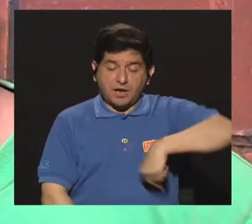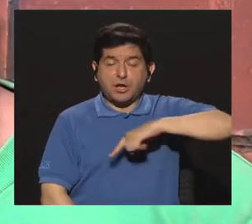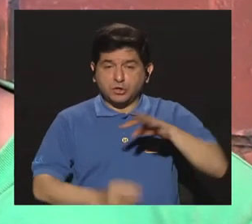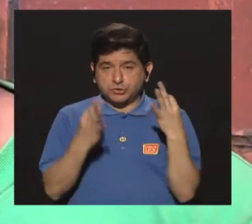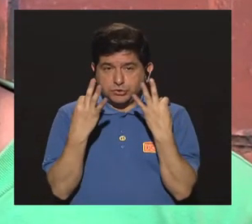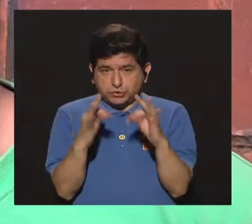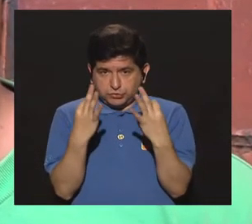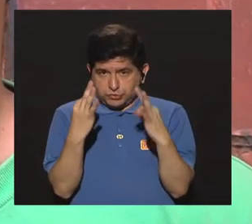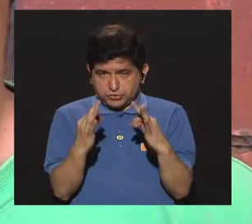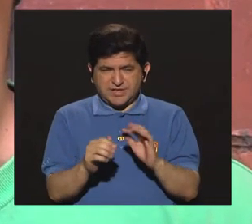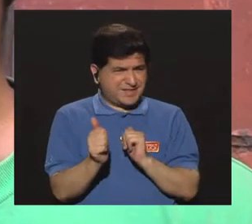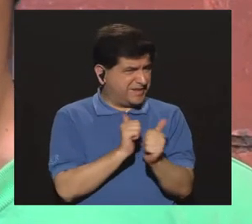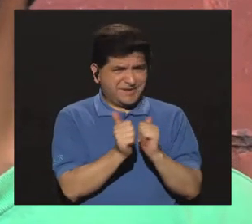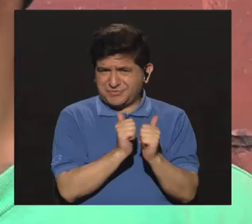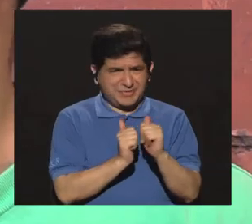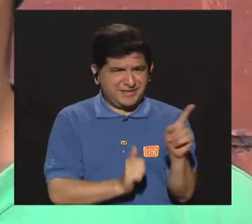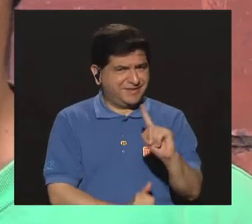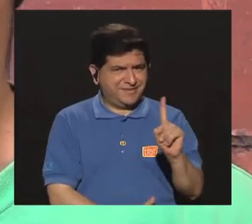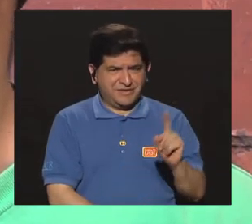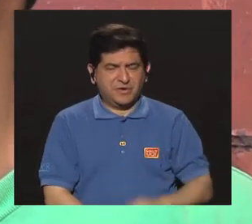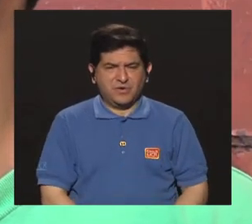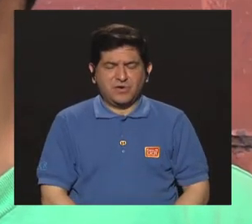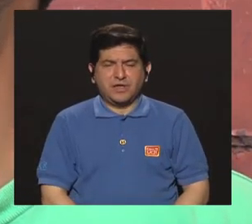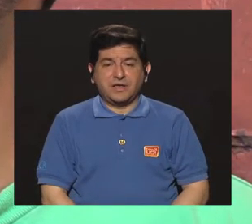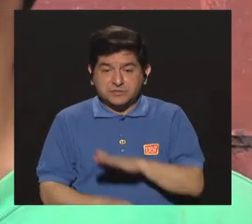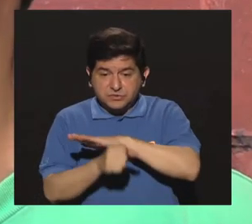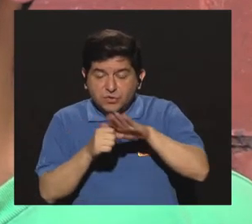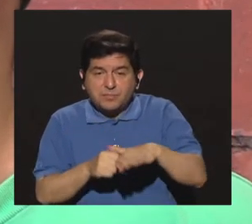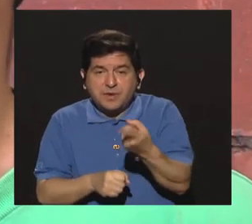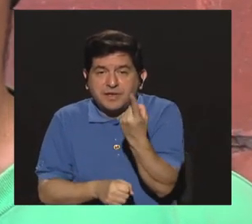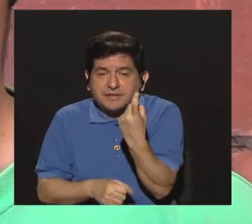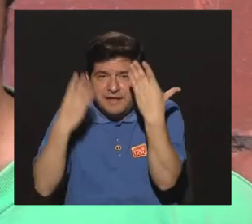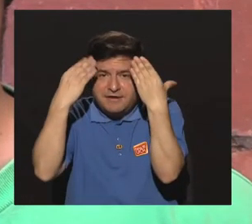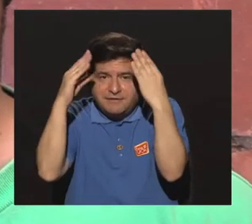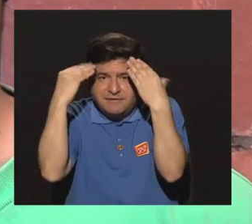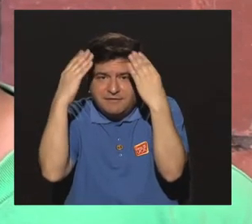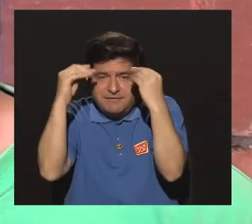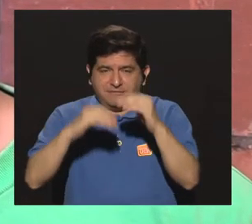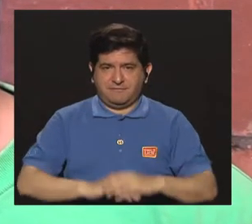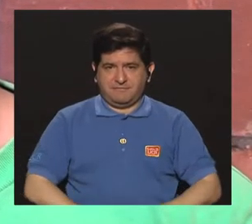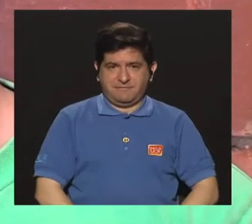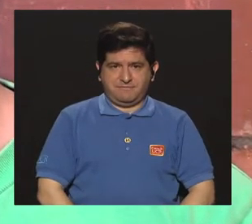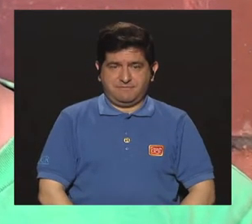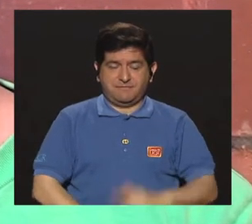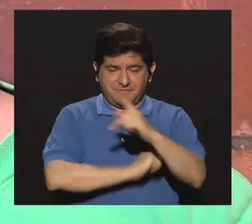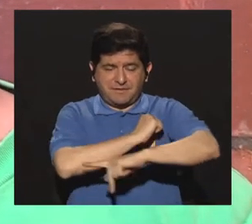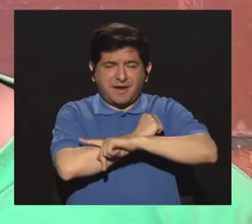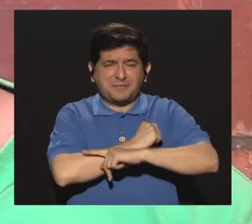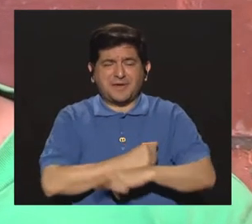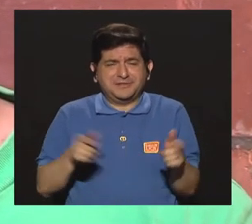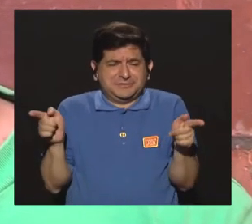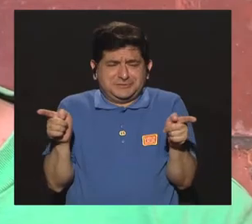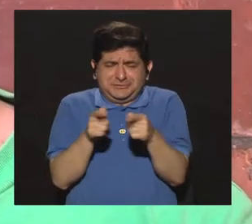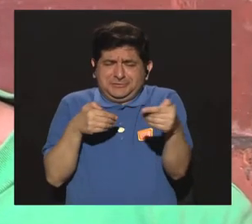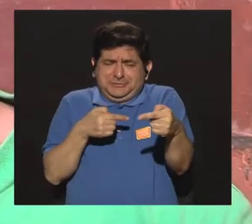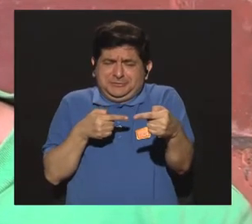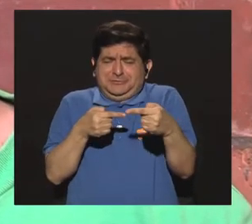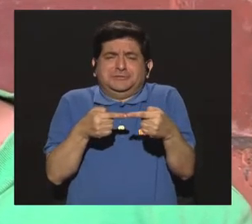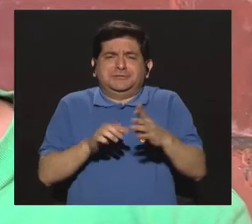tratamos verdad no de competir sino más bien de llenar esos vacíos de información porque el país es muy